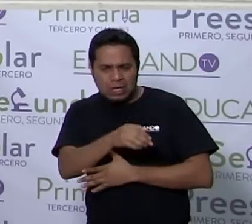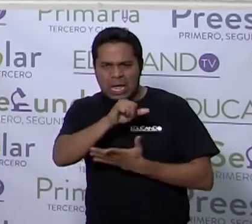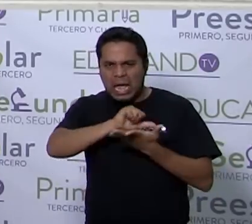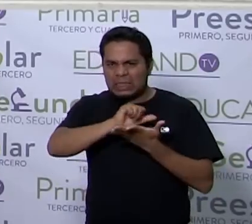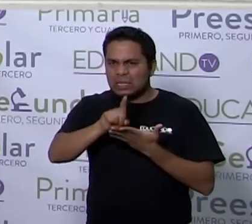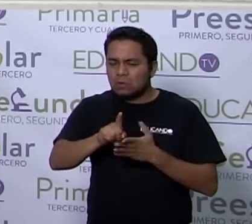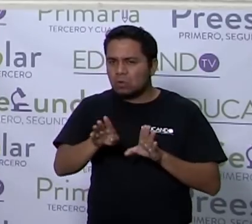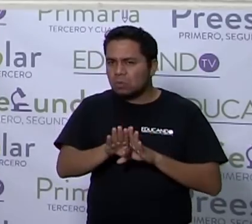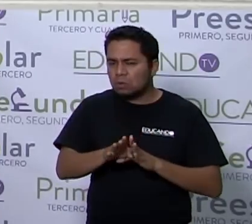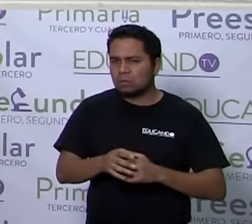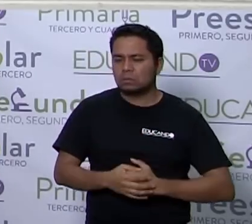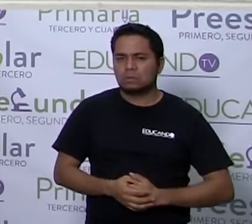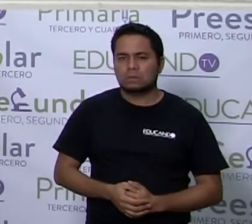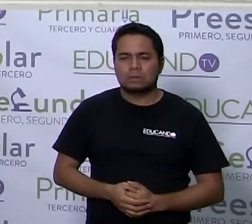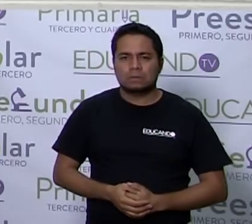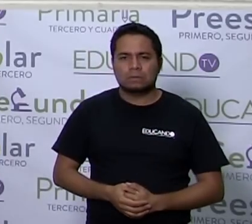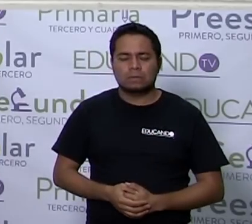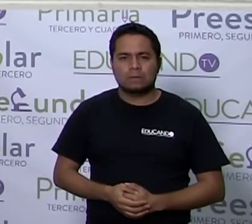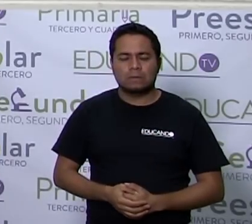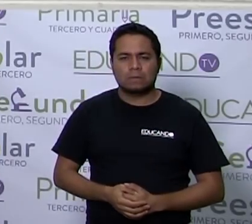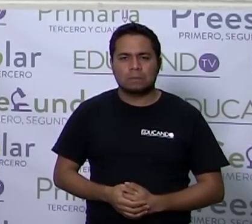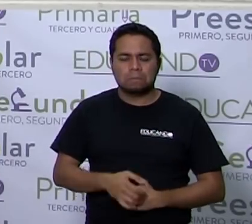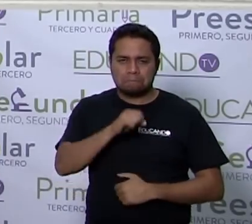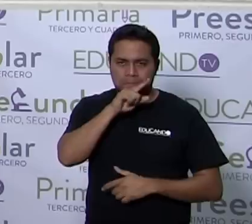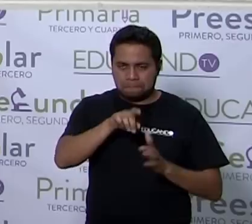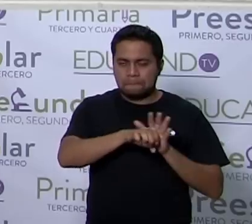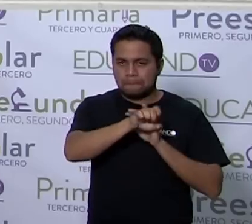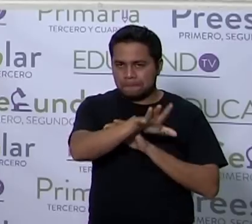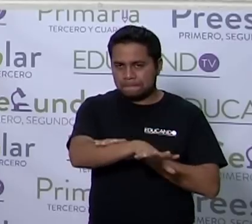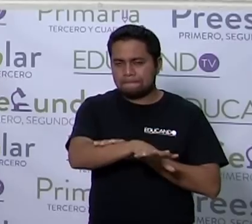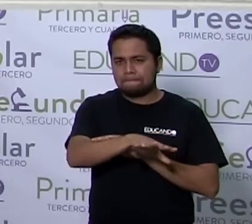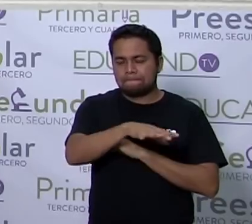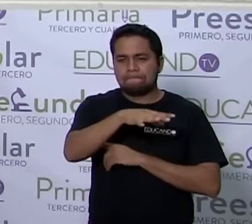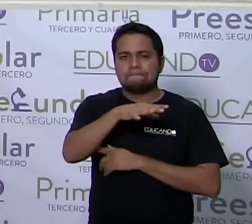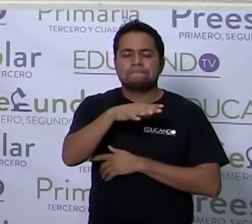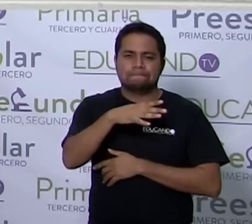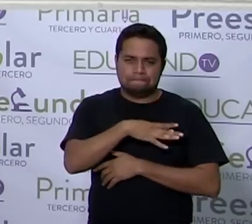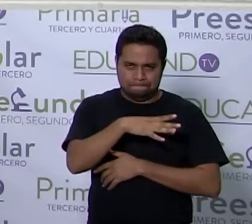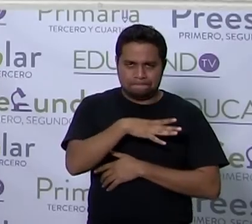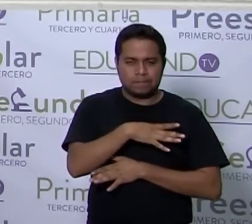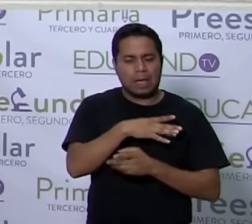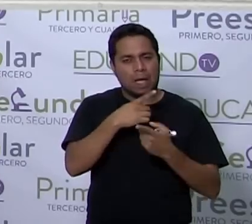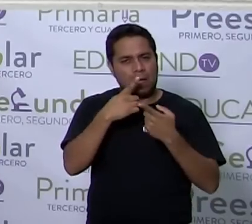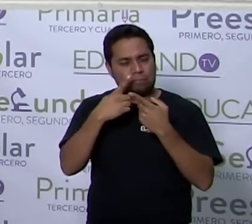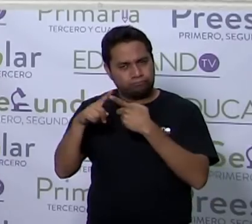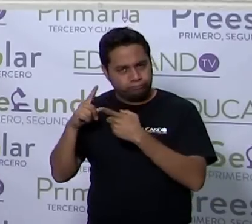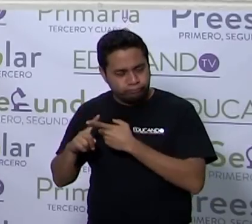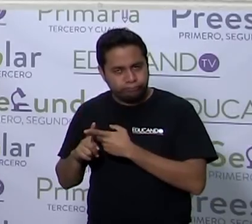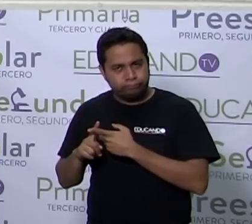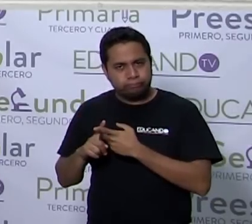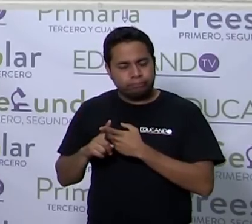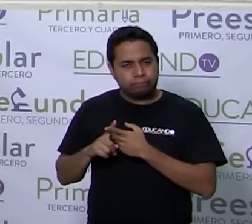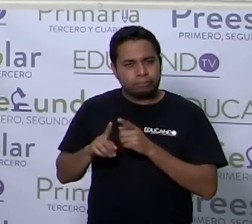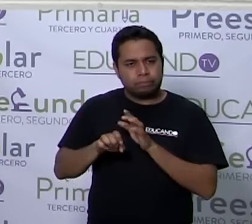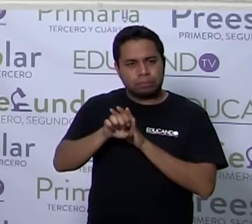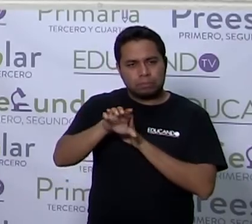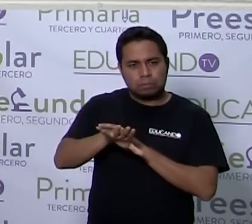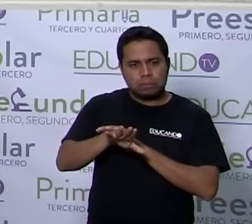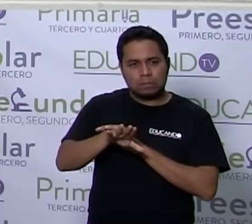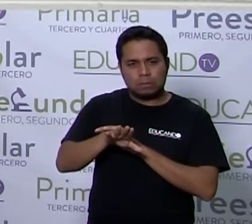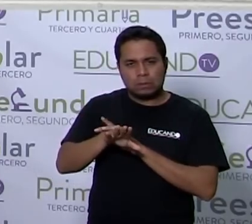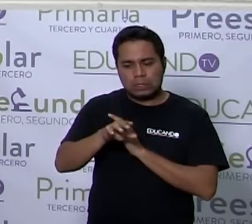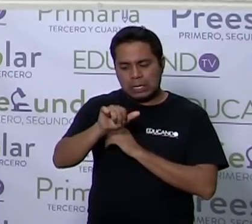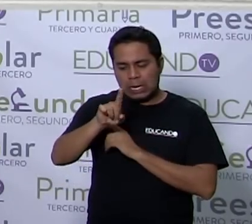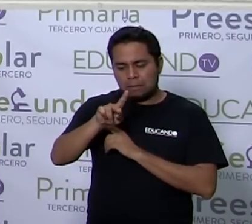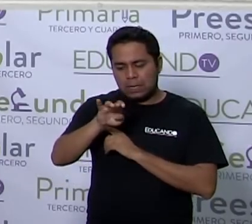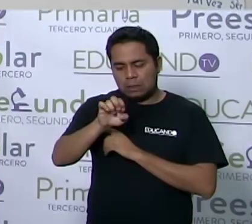Sí, al adjetivo también, por ejemplo, nosotros podemos ver que el adverbio le